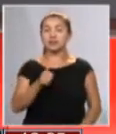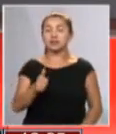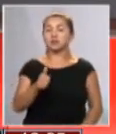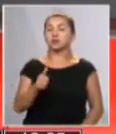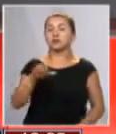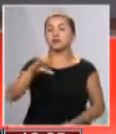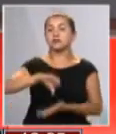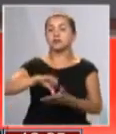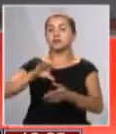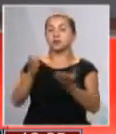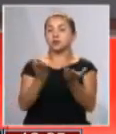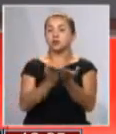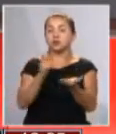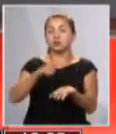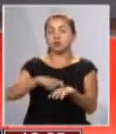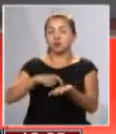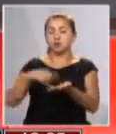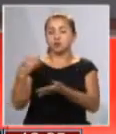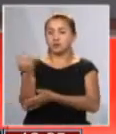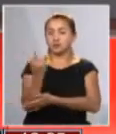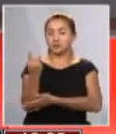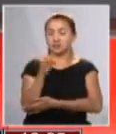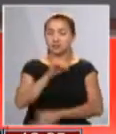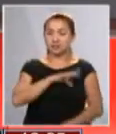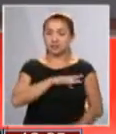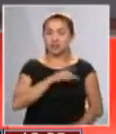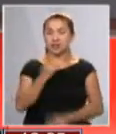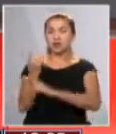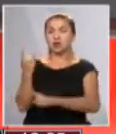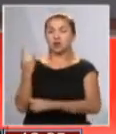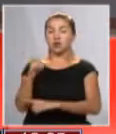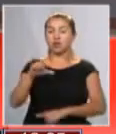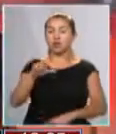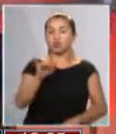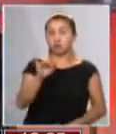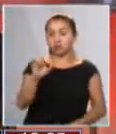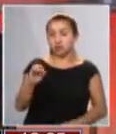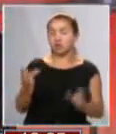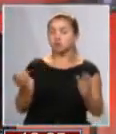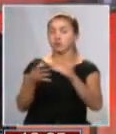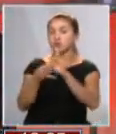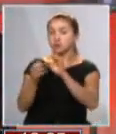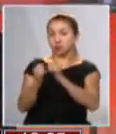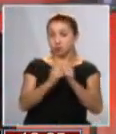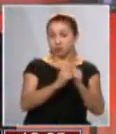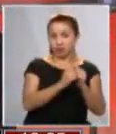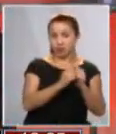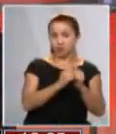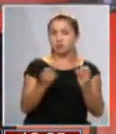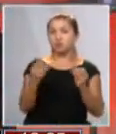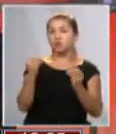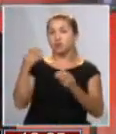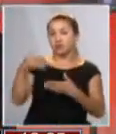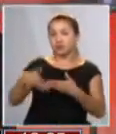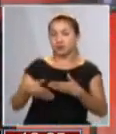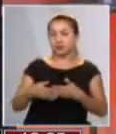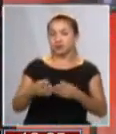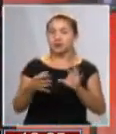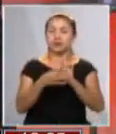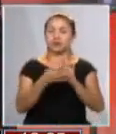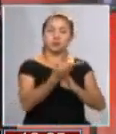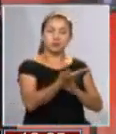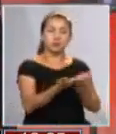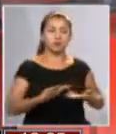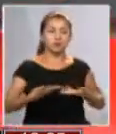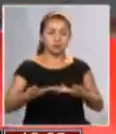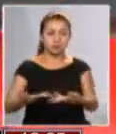de Estudios Tributarios de la Universidad de Chile, el abogado Gonzalo Polanco. Abogado, muchísimas gracias por acompañarnos. Gracias. Muy buenas tardes. Gracias por ustedes